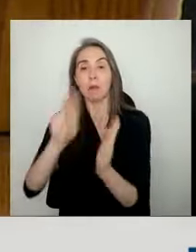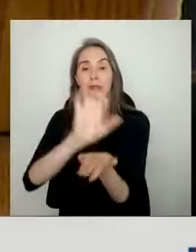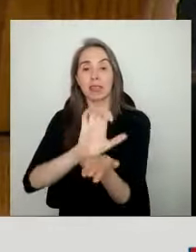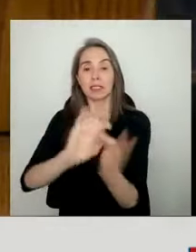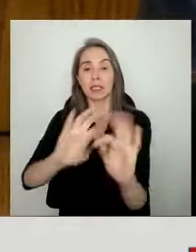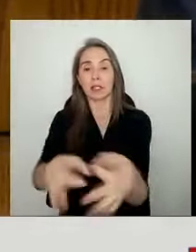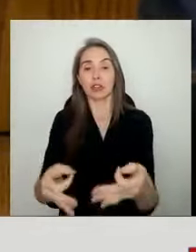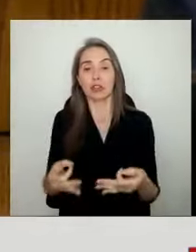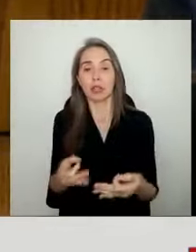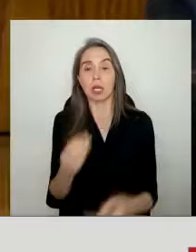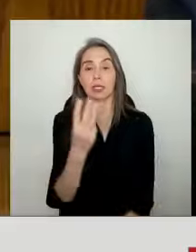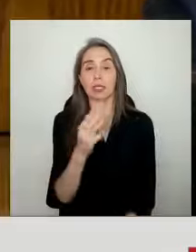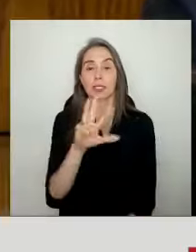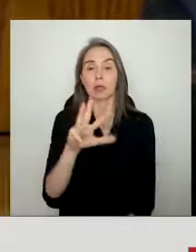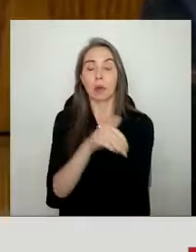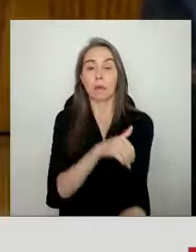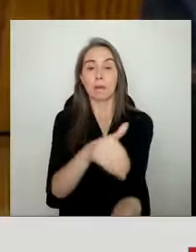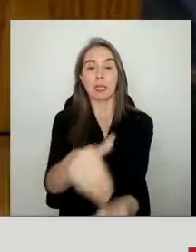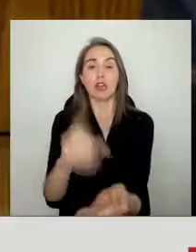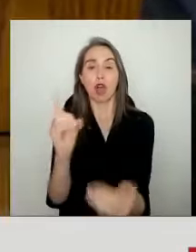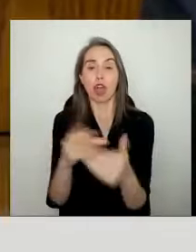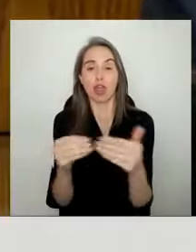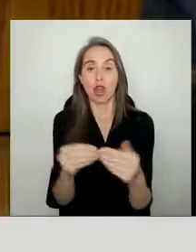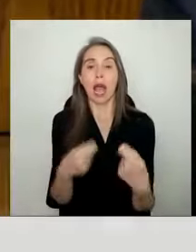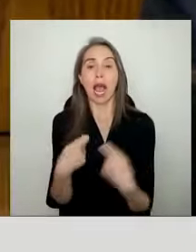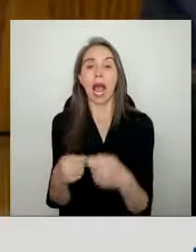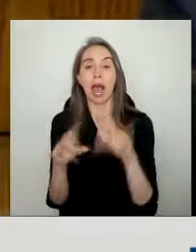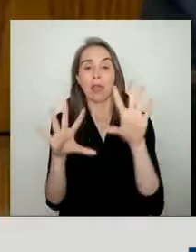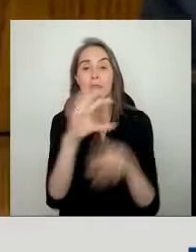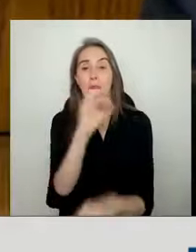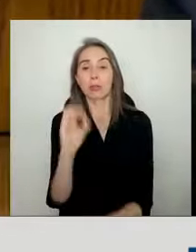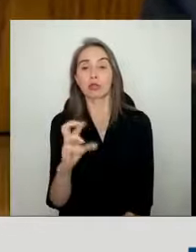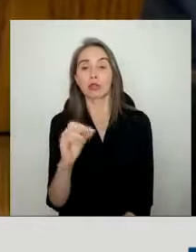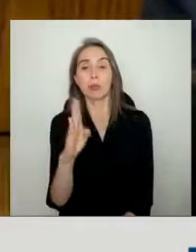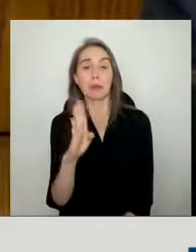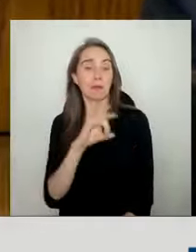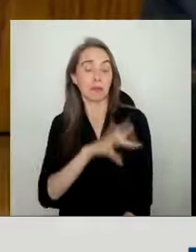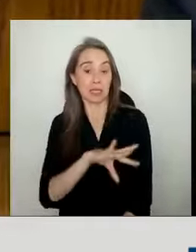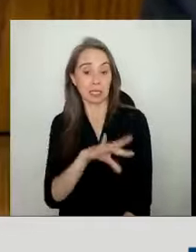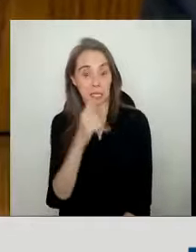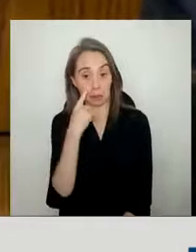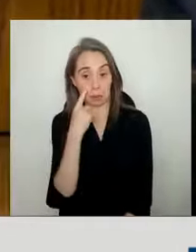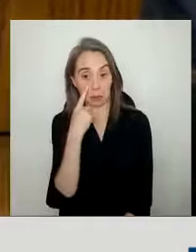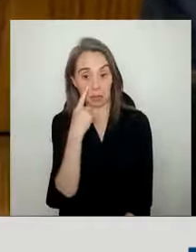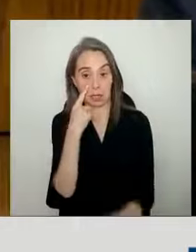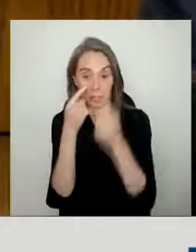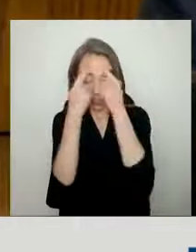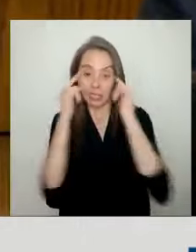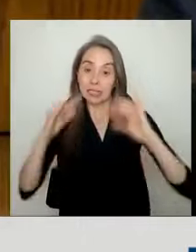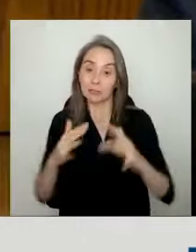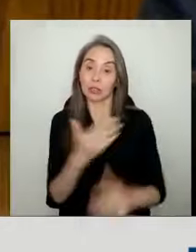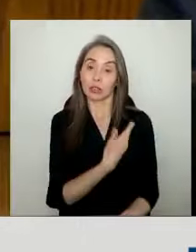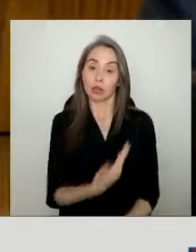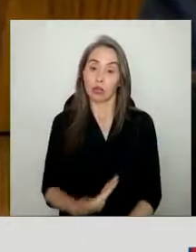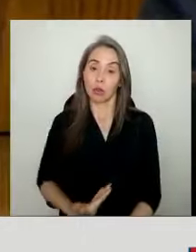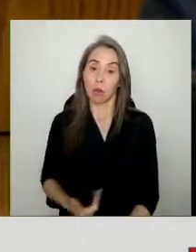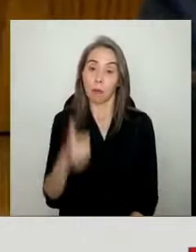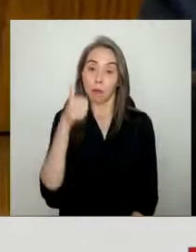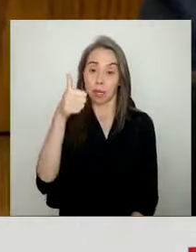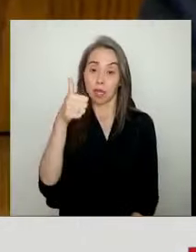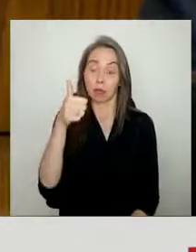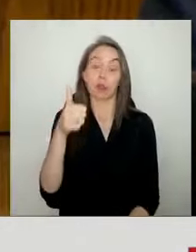millones de dólares con cerca del 10% del pib mire a pesar de los esfuerzos del gobierno central muchas evaluaciones